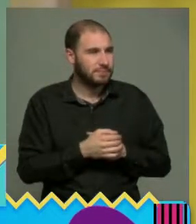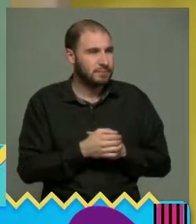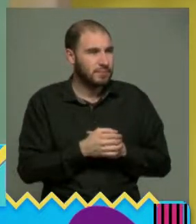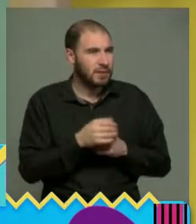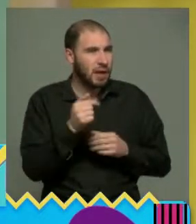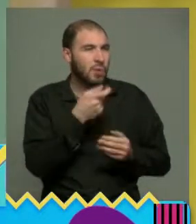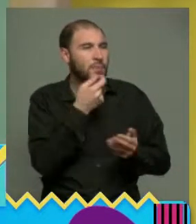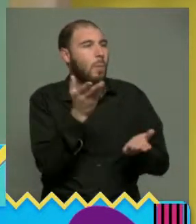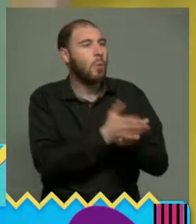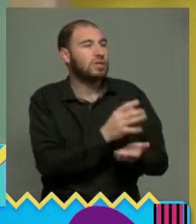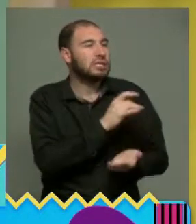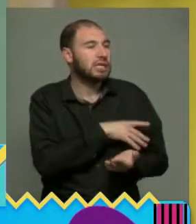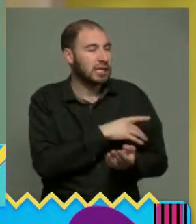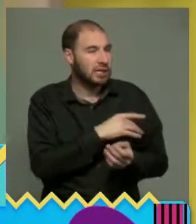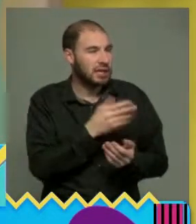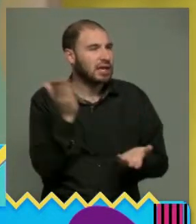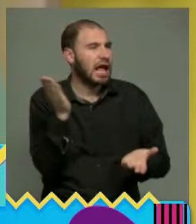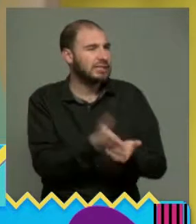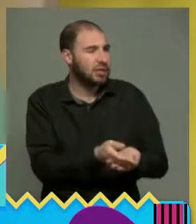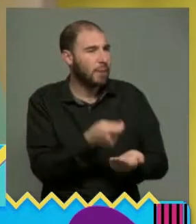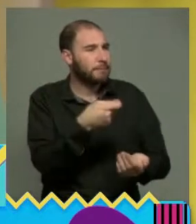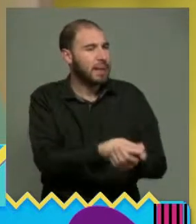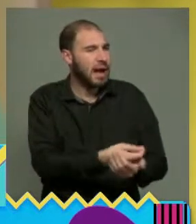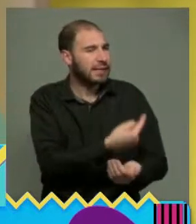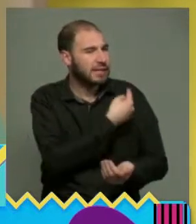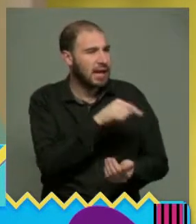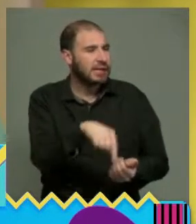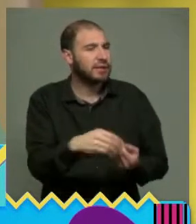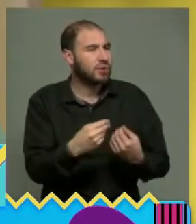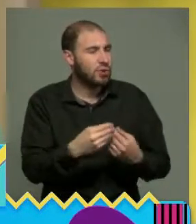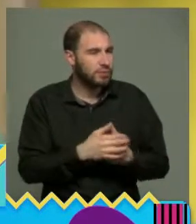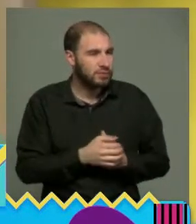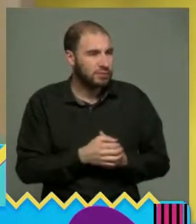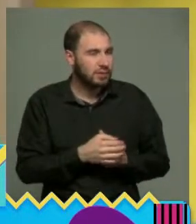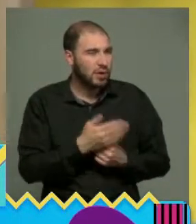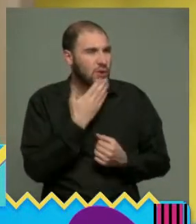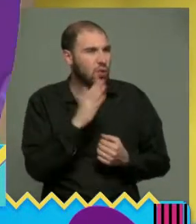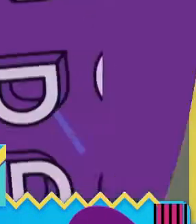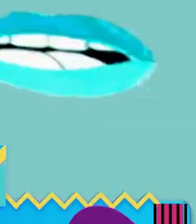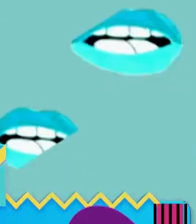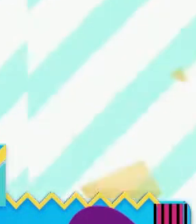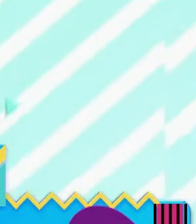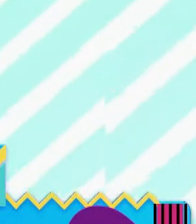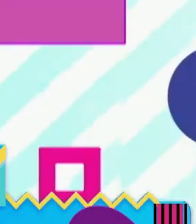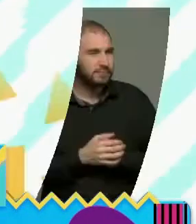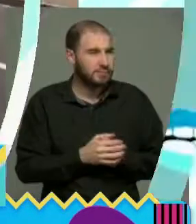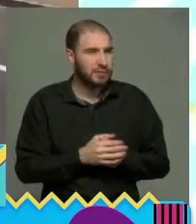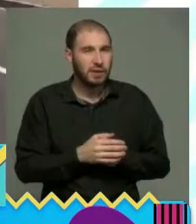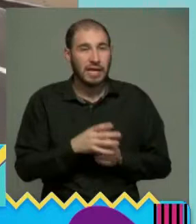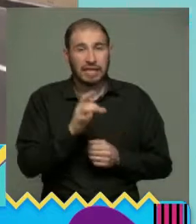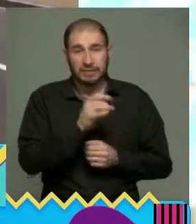Nos ponen una multa en Chile. ¿Esa penalidad hay que abonarla allá, acá? ¿Se cumple? ¿Cuál es la...? En